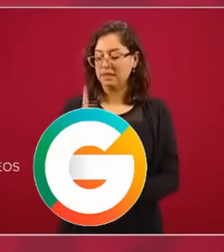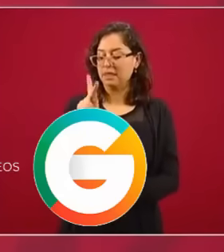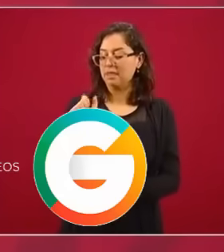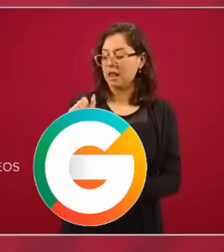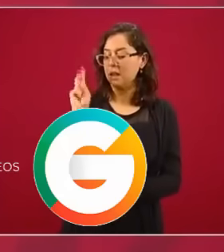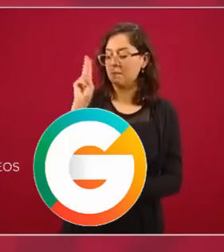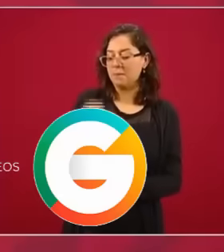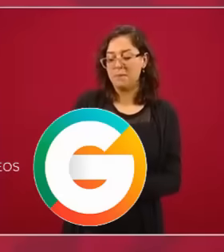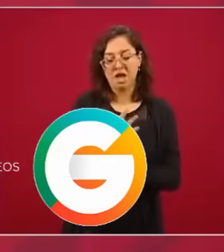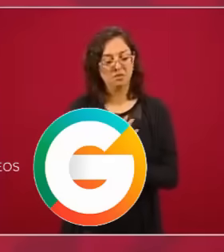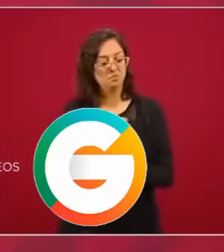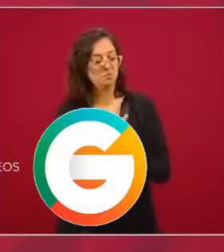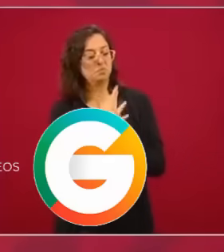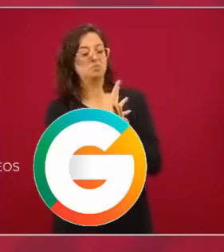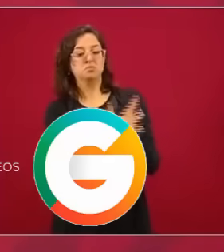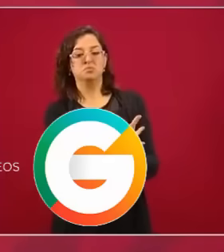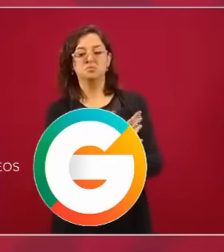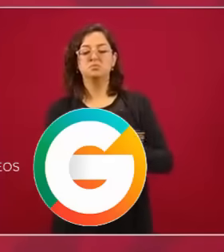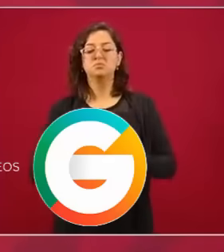que dice